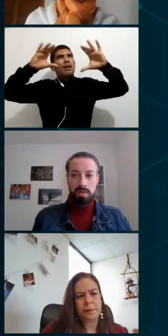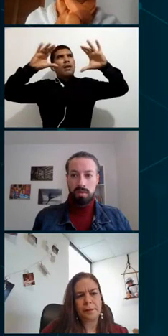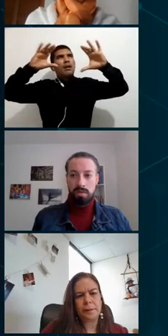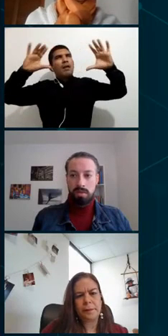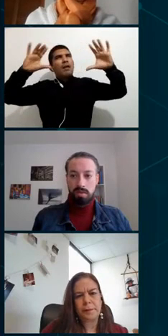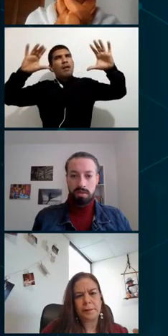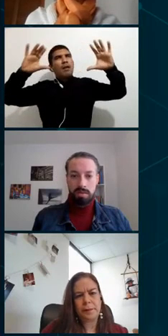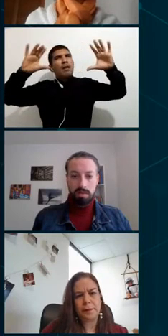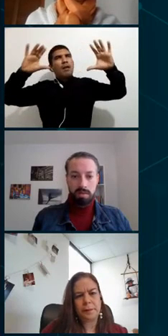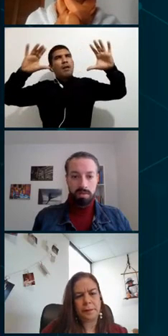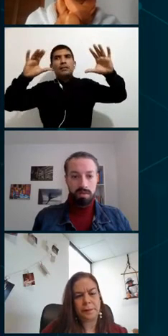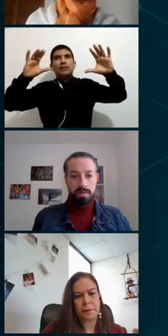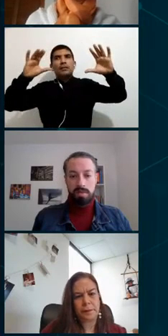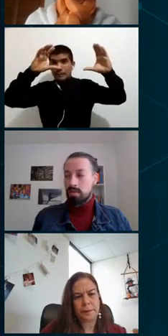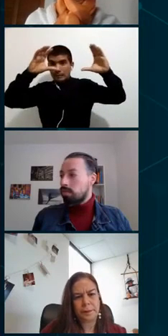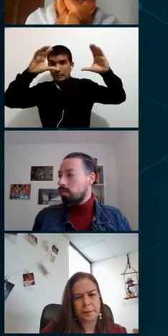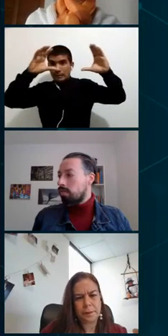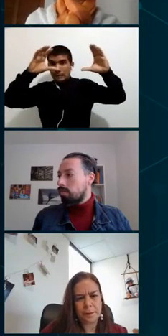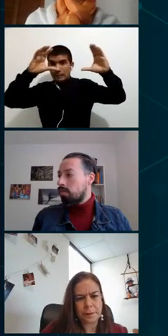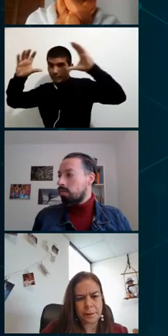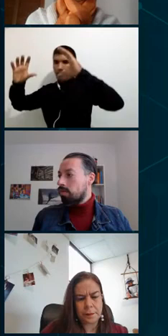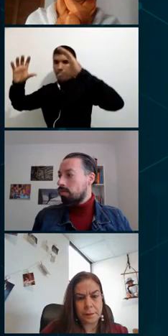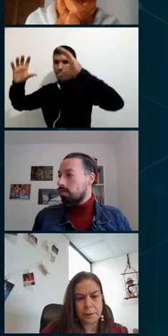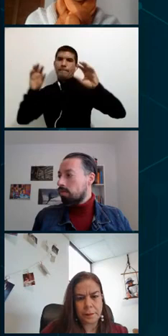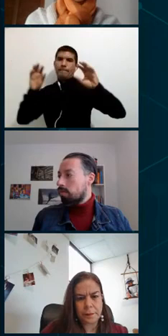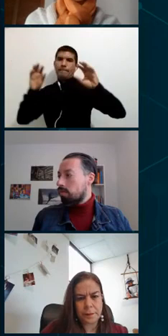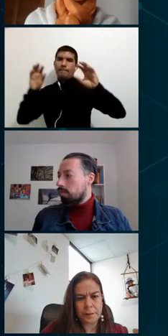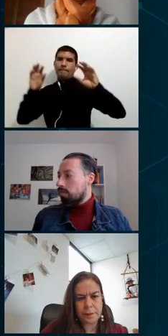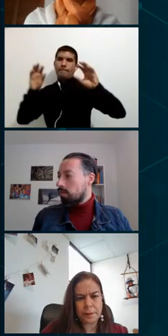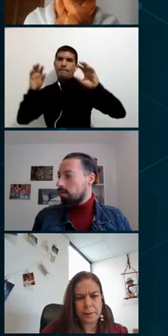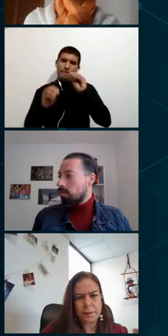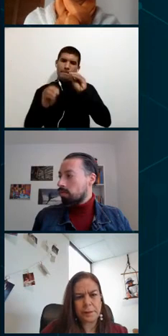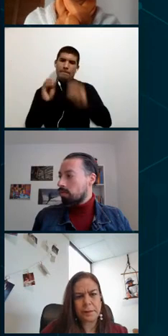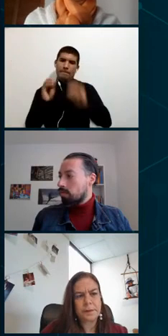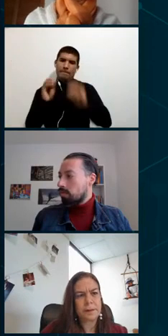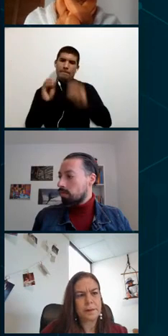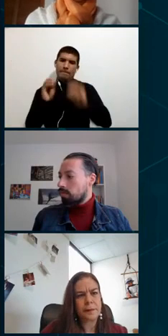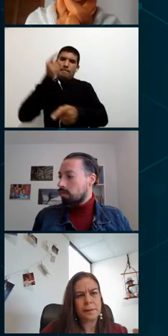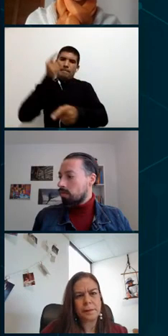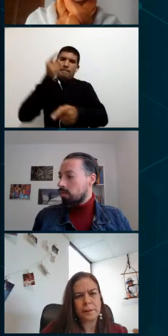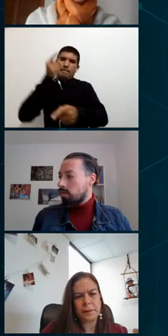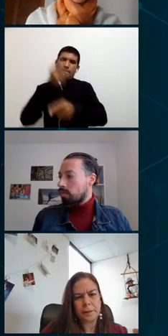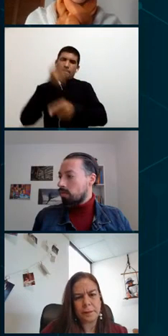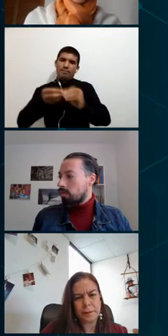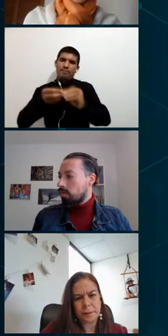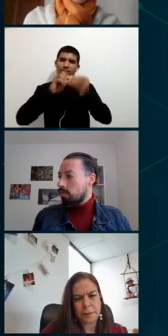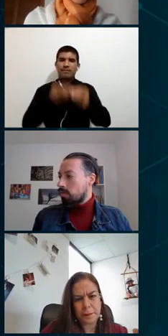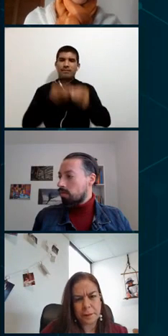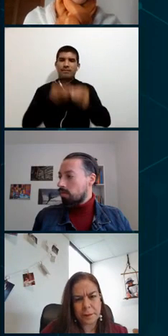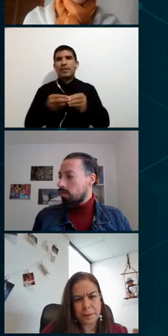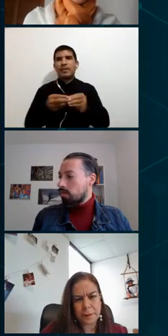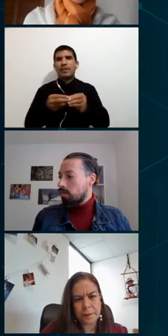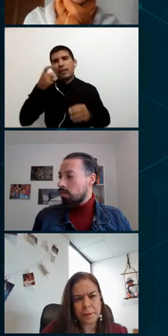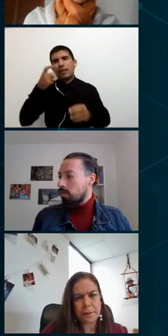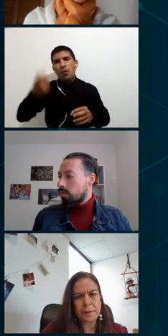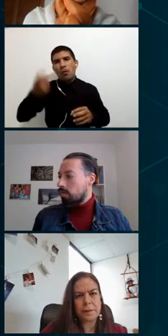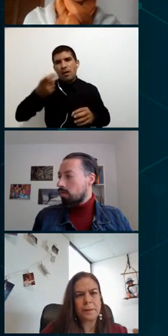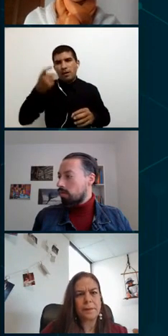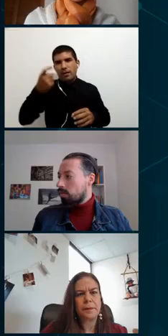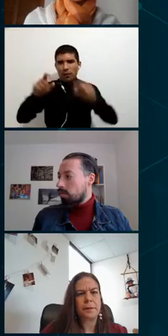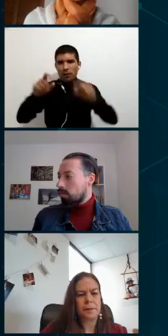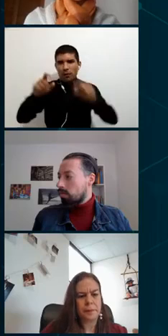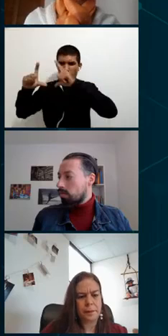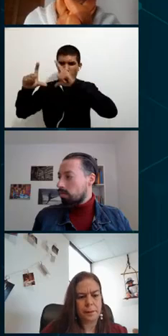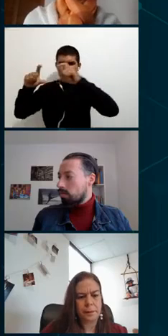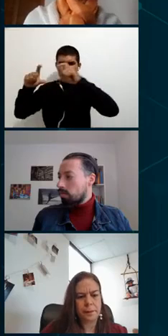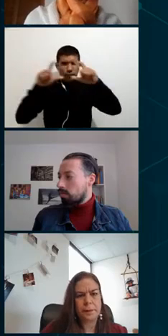estamos actualizando aquí nosotros por interno buscando imágenes y demás. Pues ya en un momentico volvemos a ver cómo nos queda esa